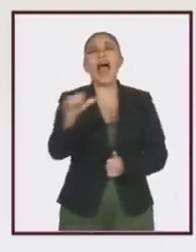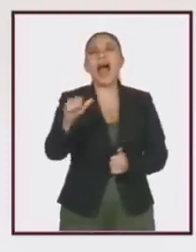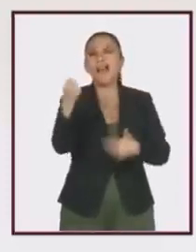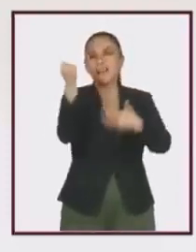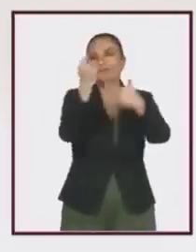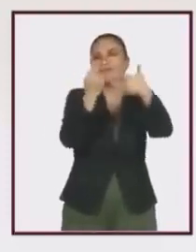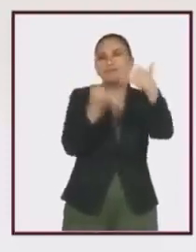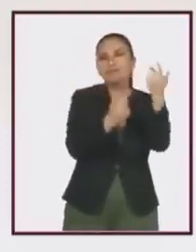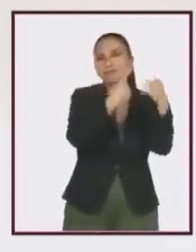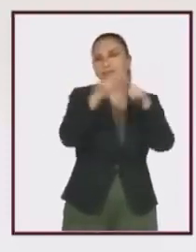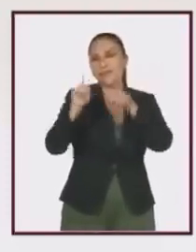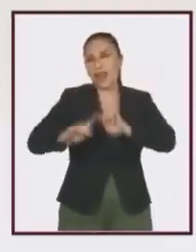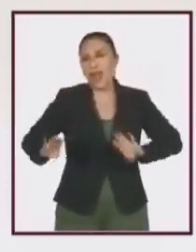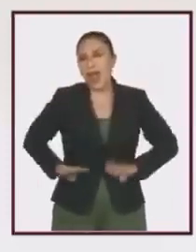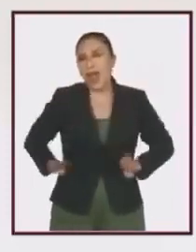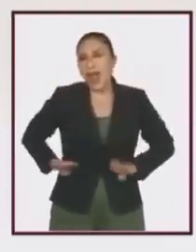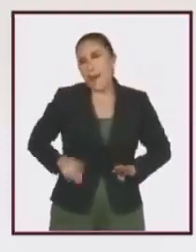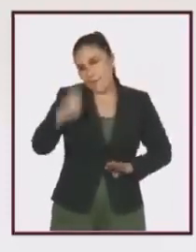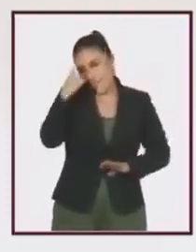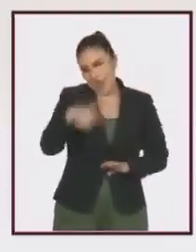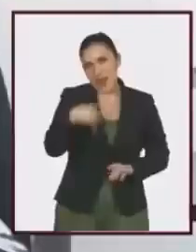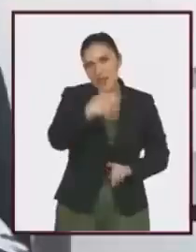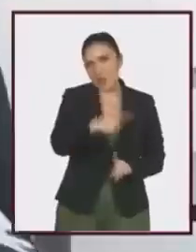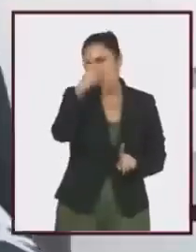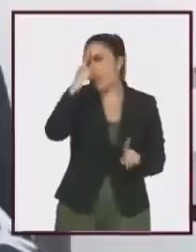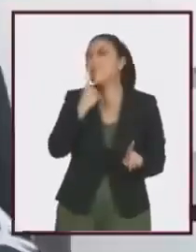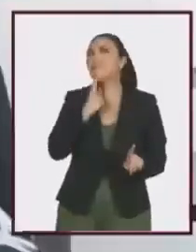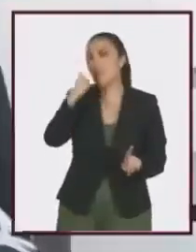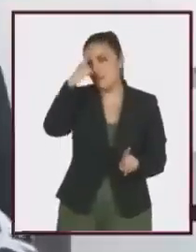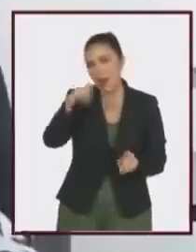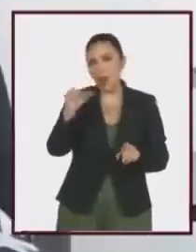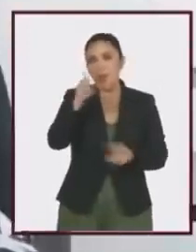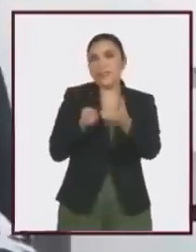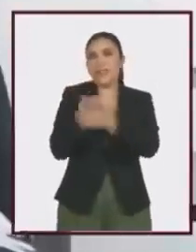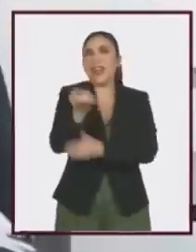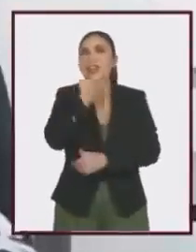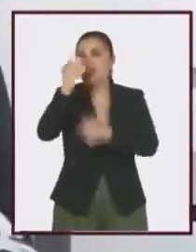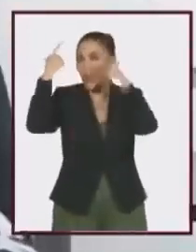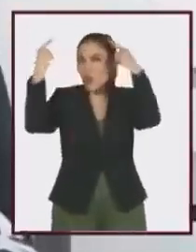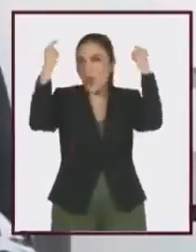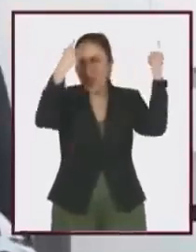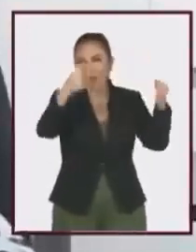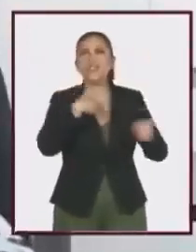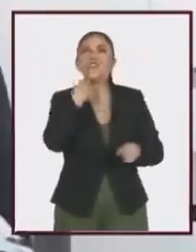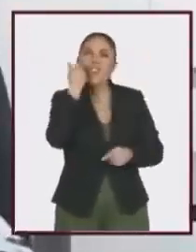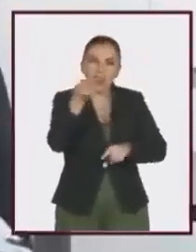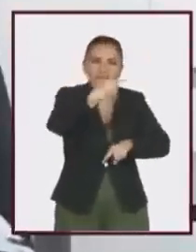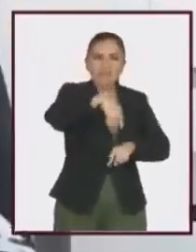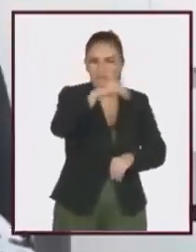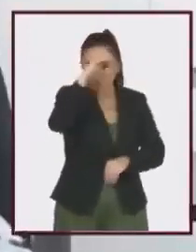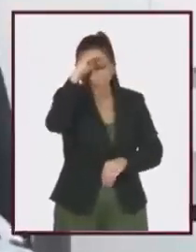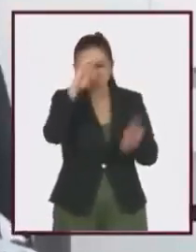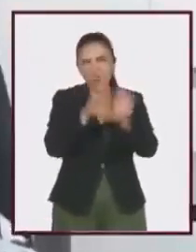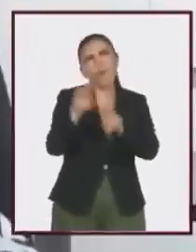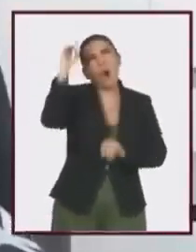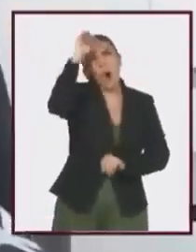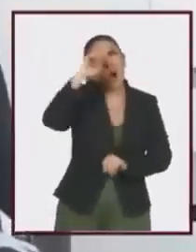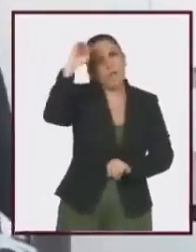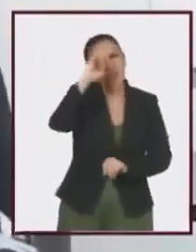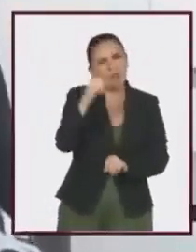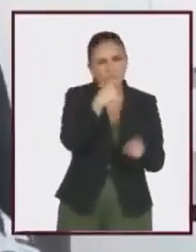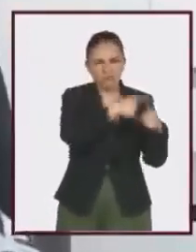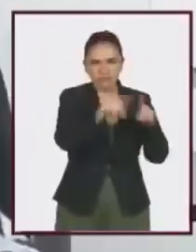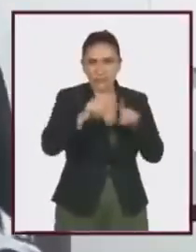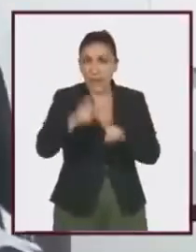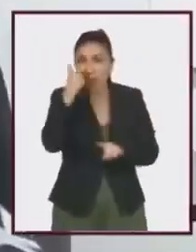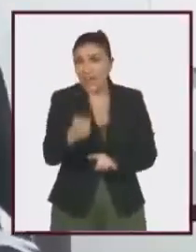elementos de los rasgos del perfil de egreso, que queremos desarrollar un pensamiento crítico en los niños. Hacer esto no